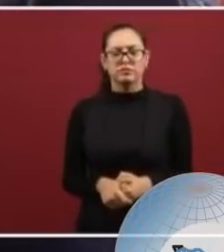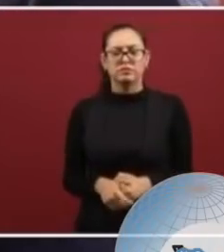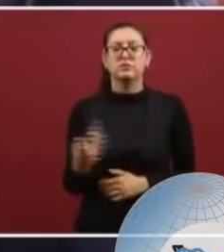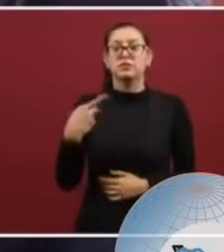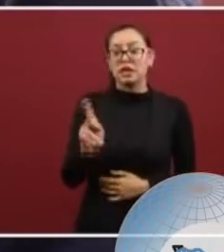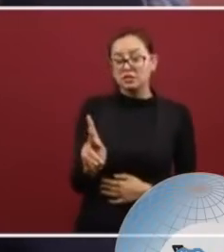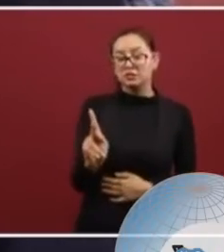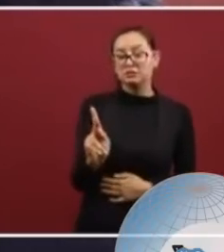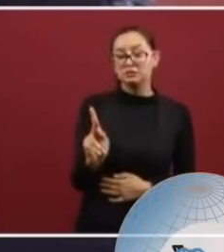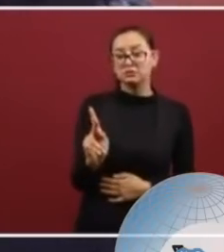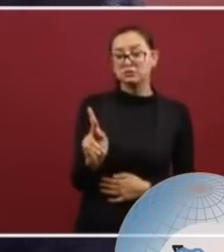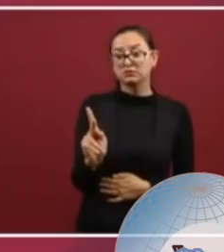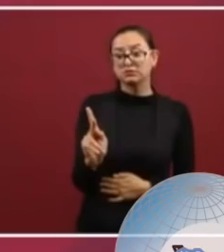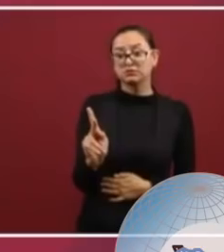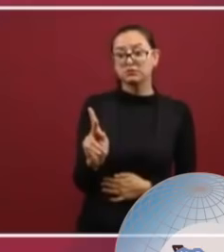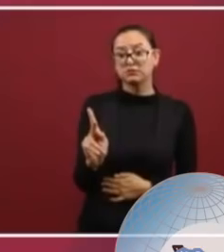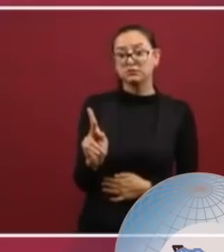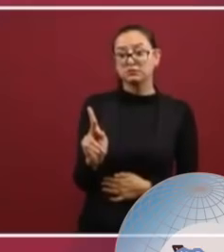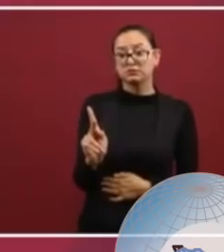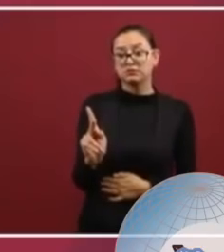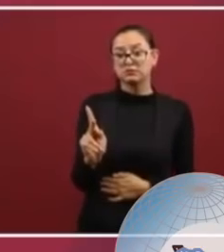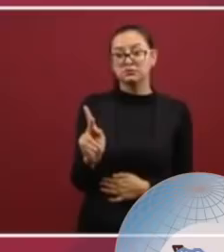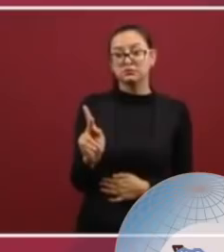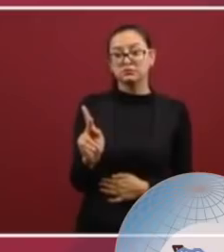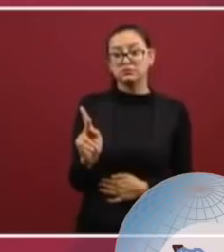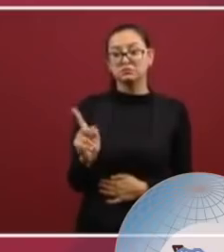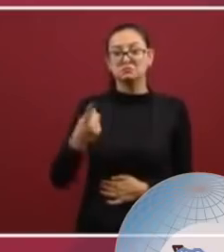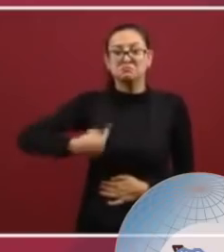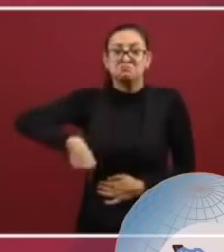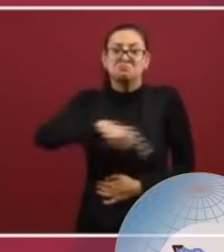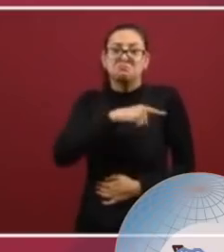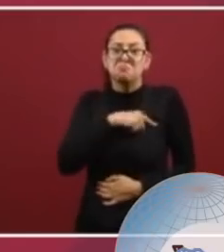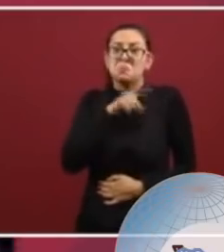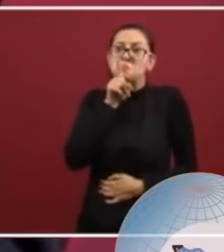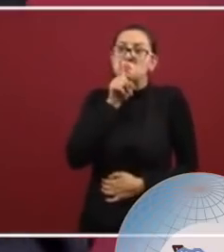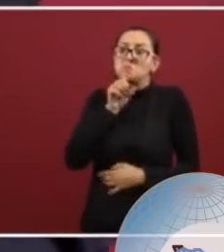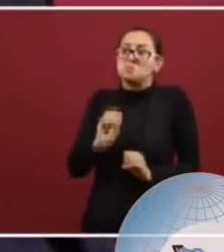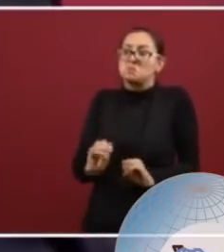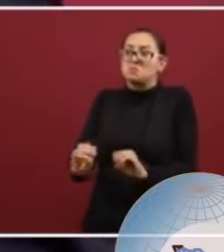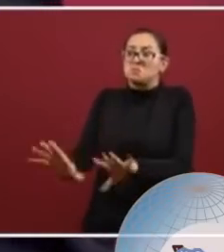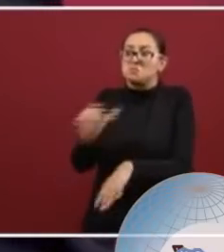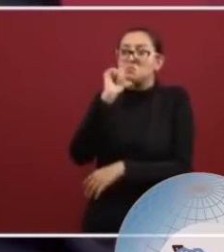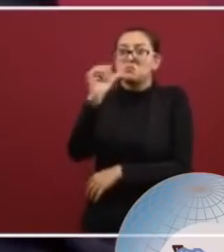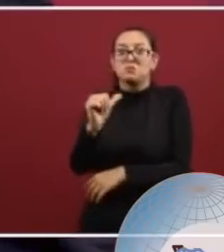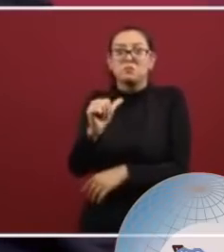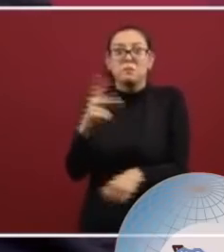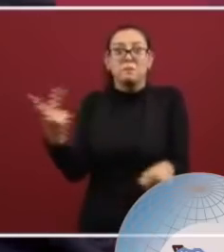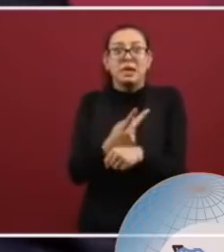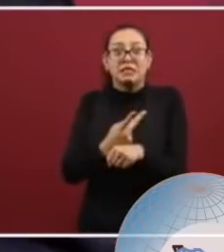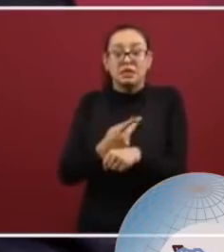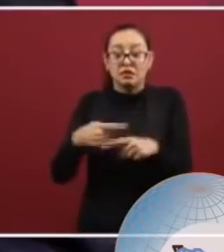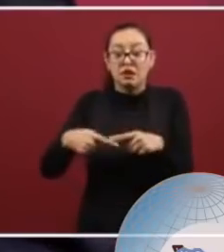pero si nosotros no intervenimos, se termina el sexenio y no